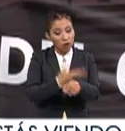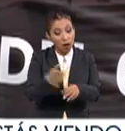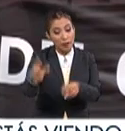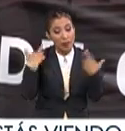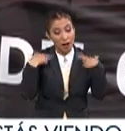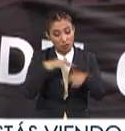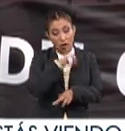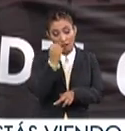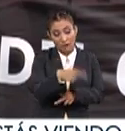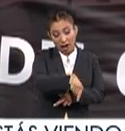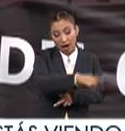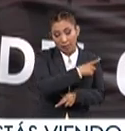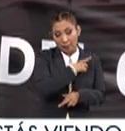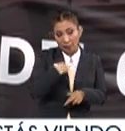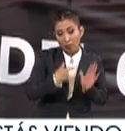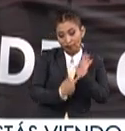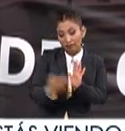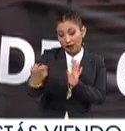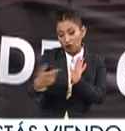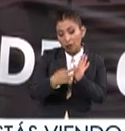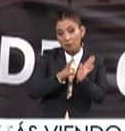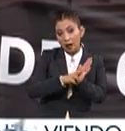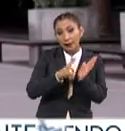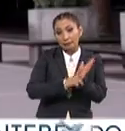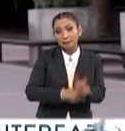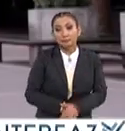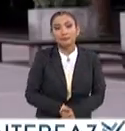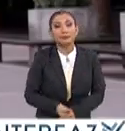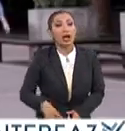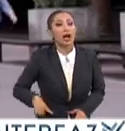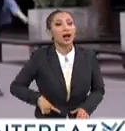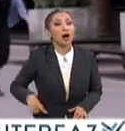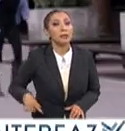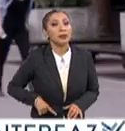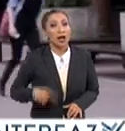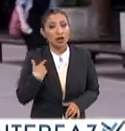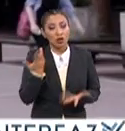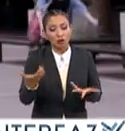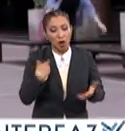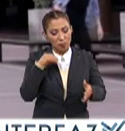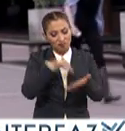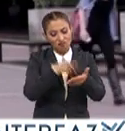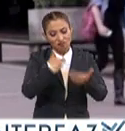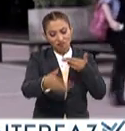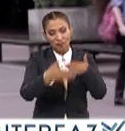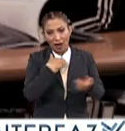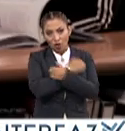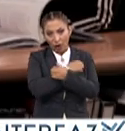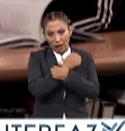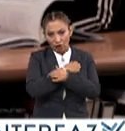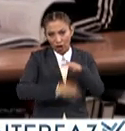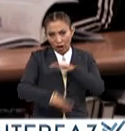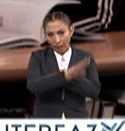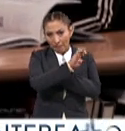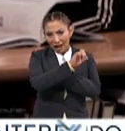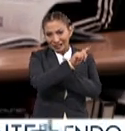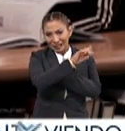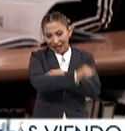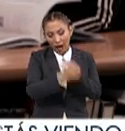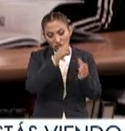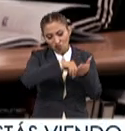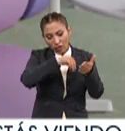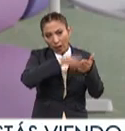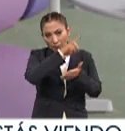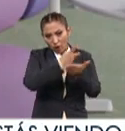maestros estamos obligados a mostrar esos valores. El gobierno hizo una modernización de la educación básica,